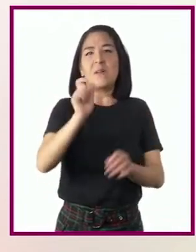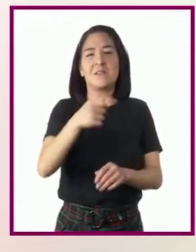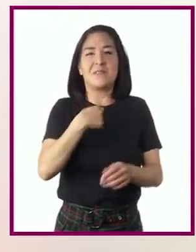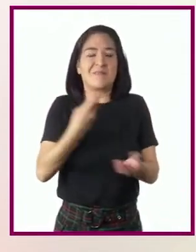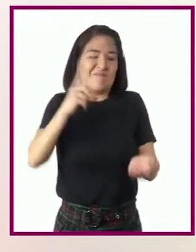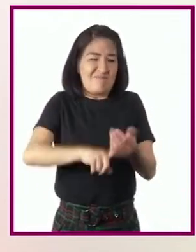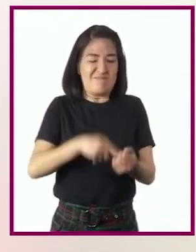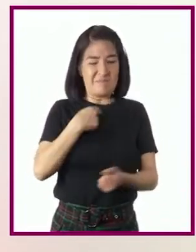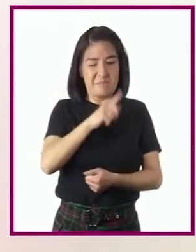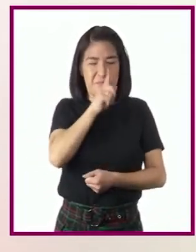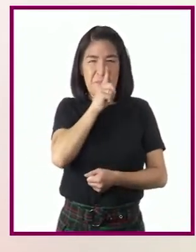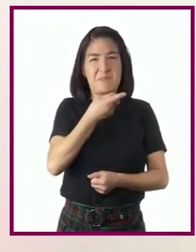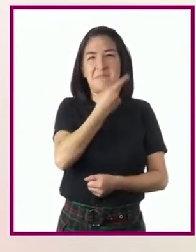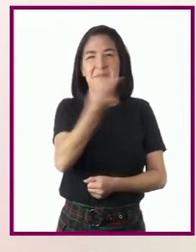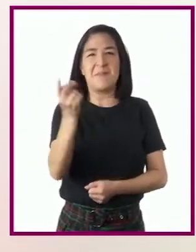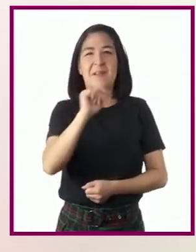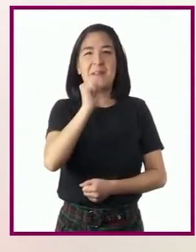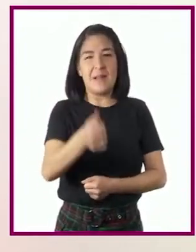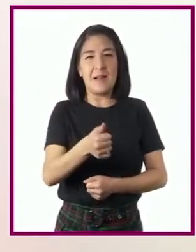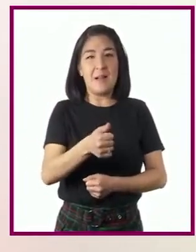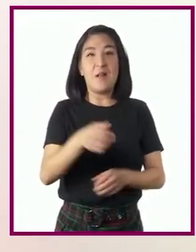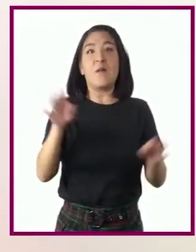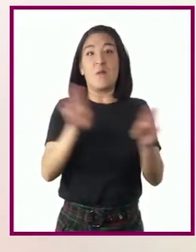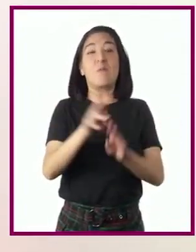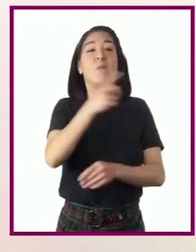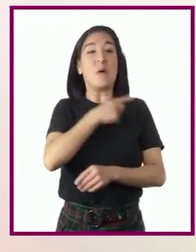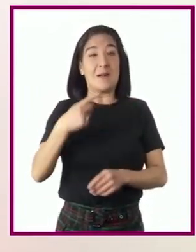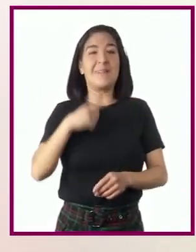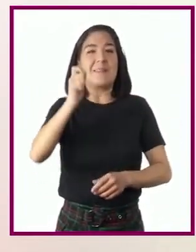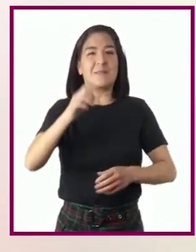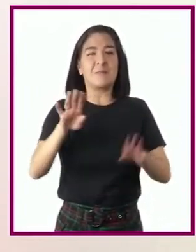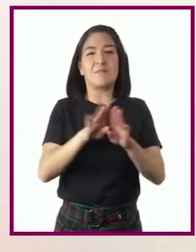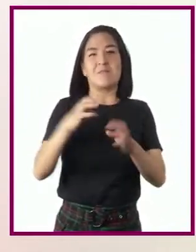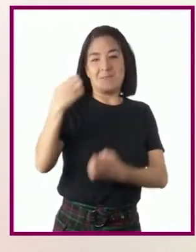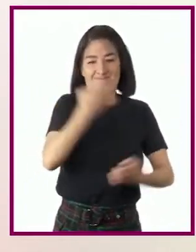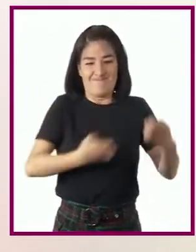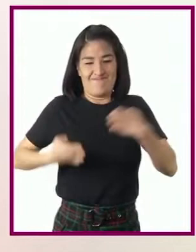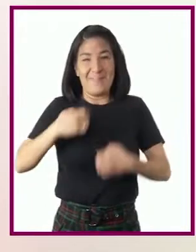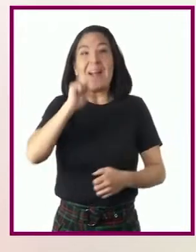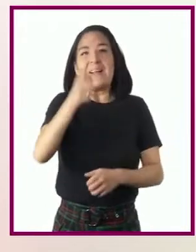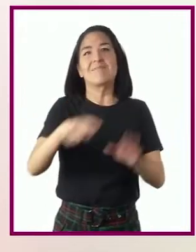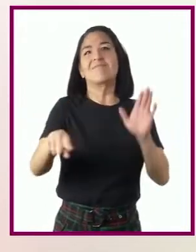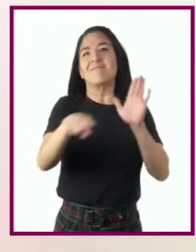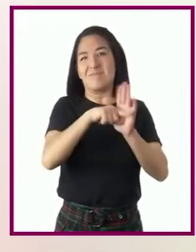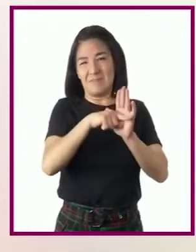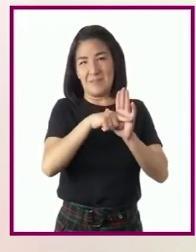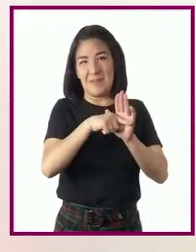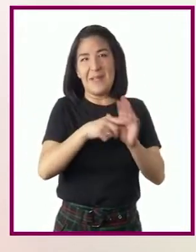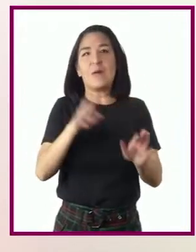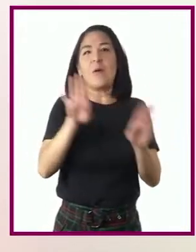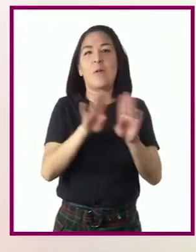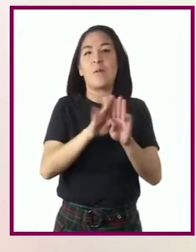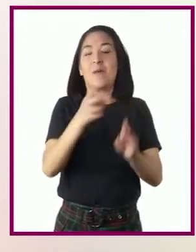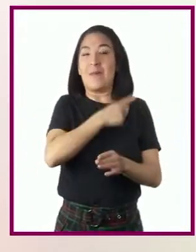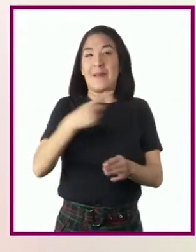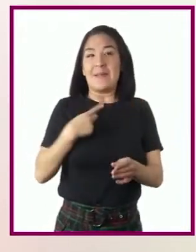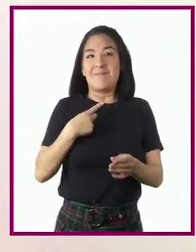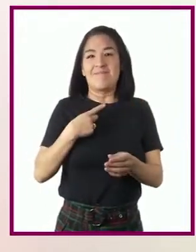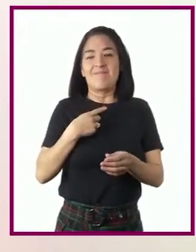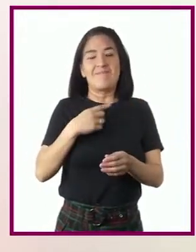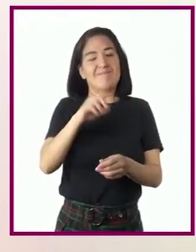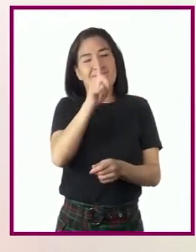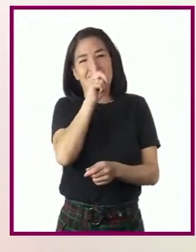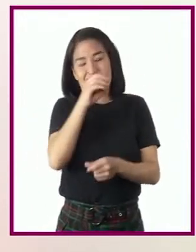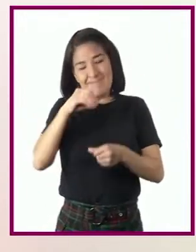ocultar. Aprendemos que estas son emociones negativas que debemos evitar. Pero todas